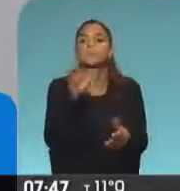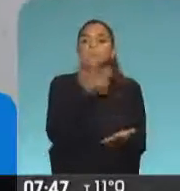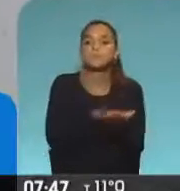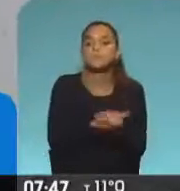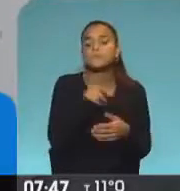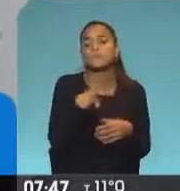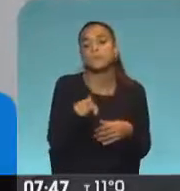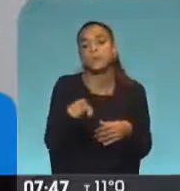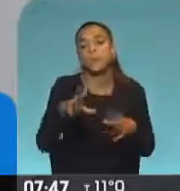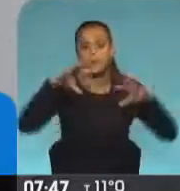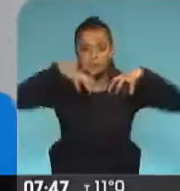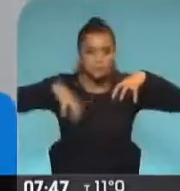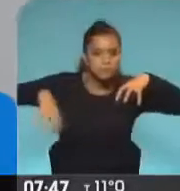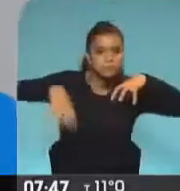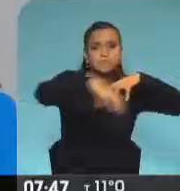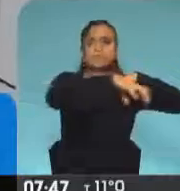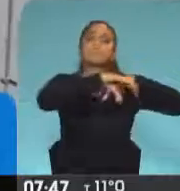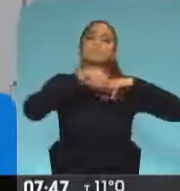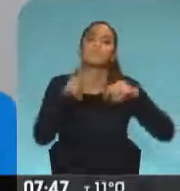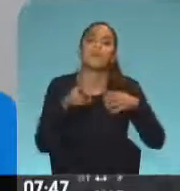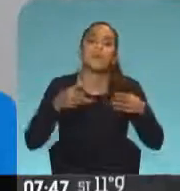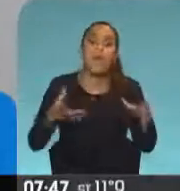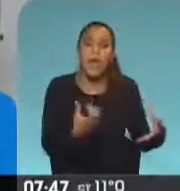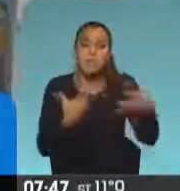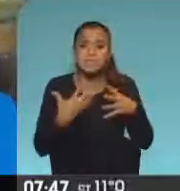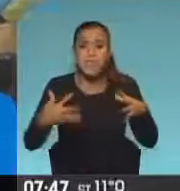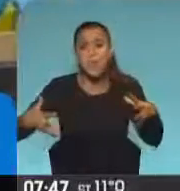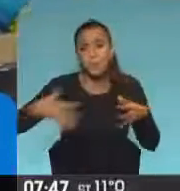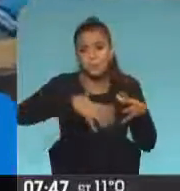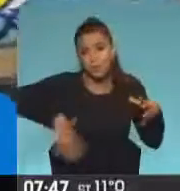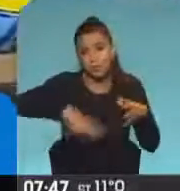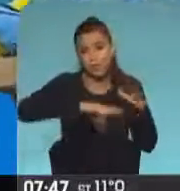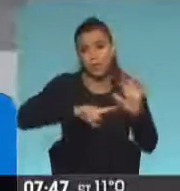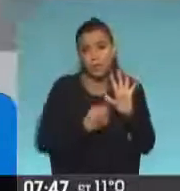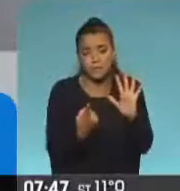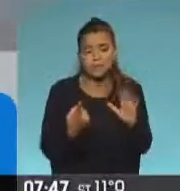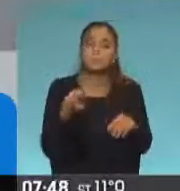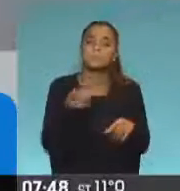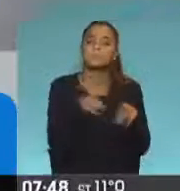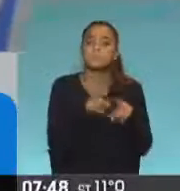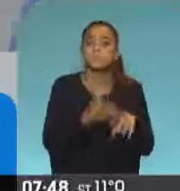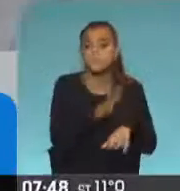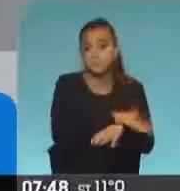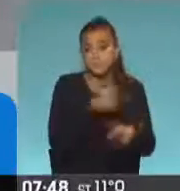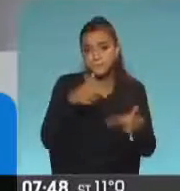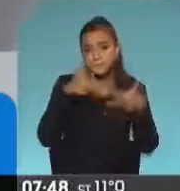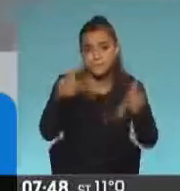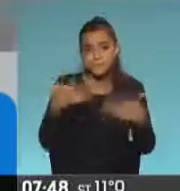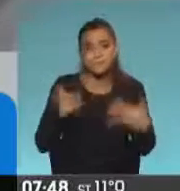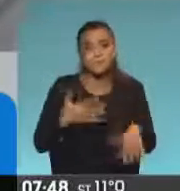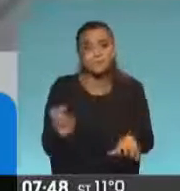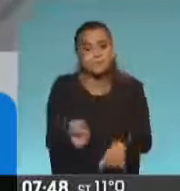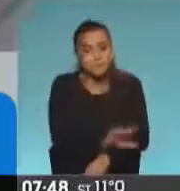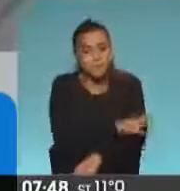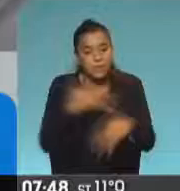del dispositivo de aislamiento en plena capital federal ahora como decíamos es una imagen sin dudas que